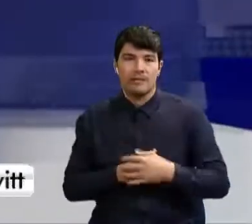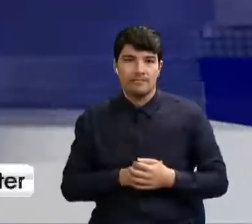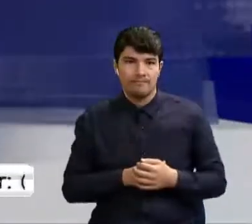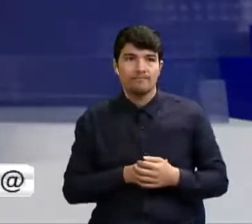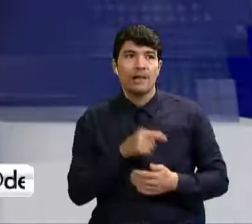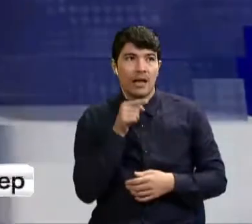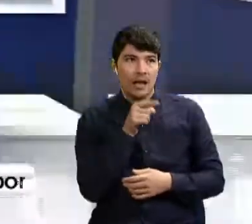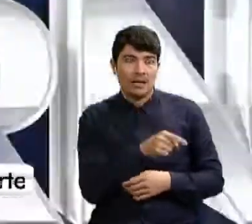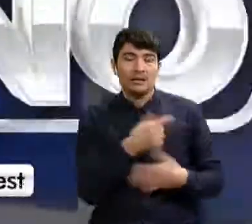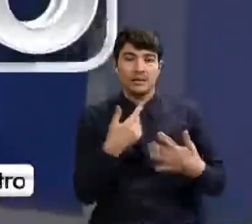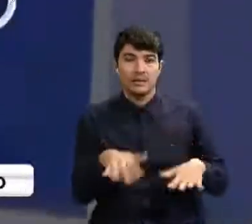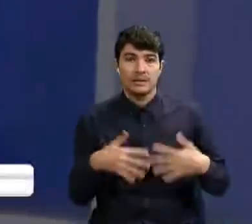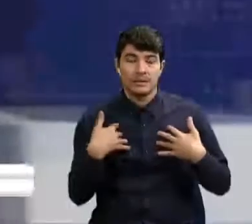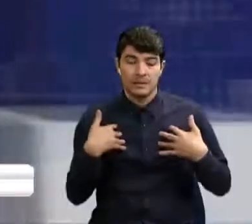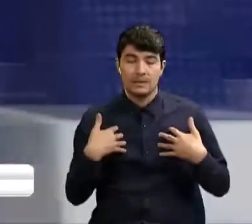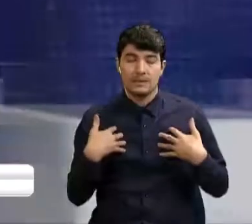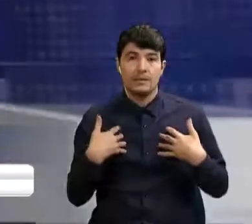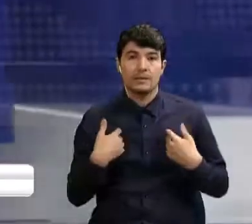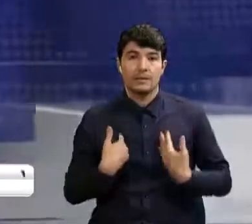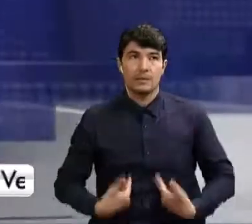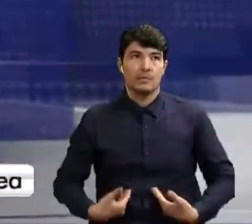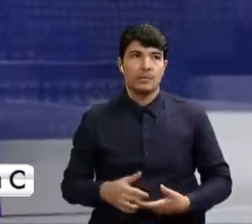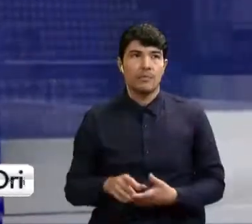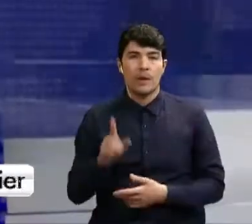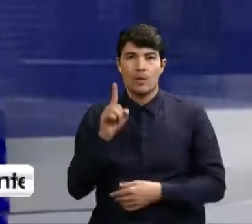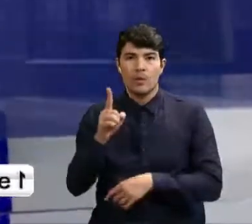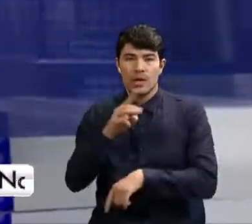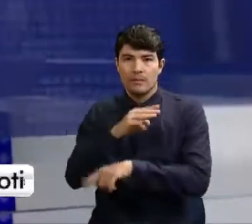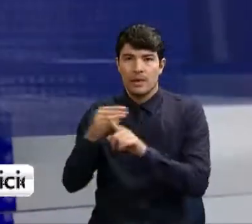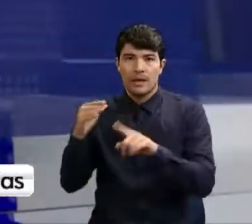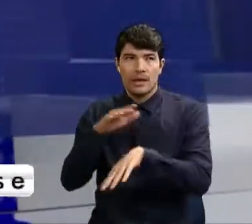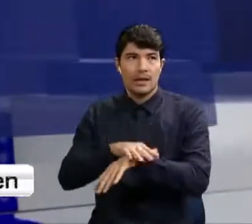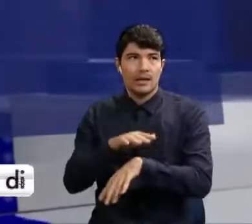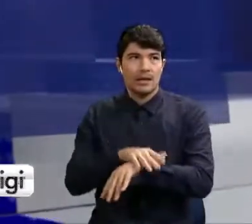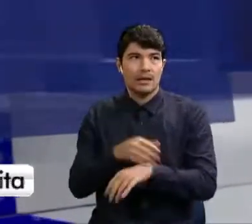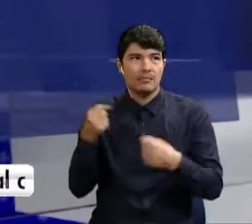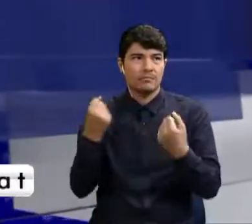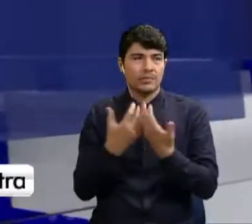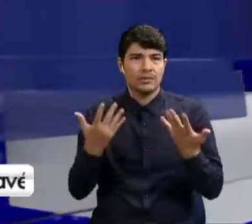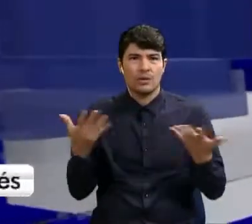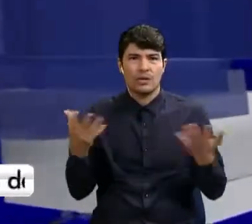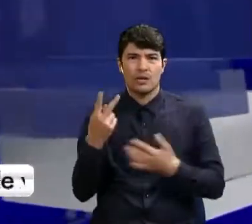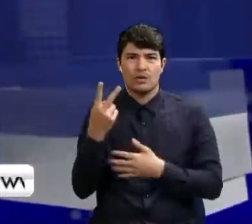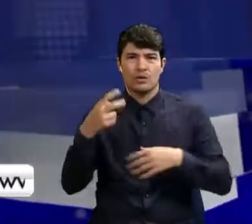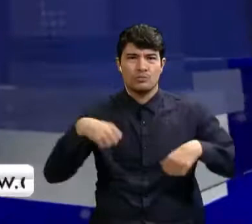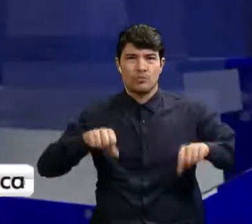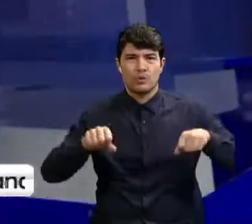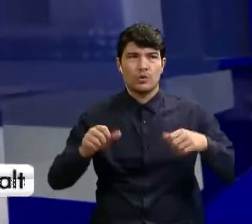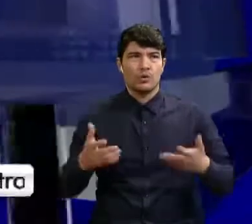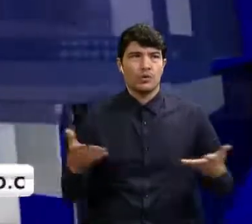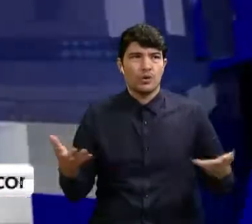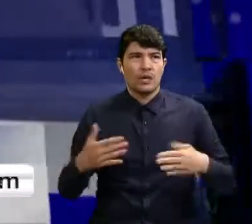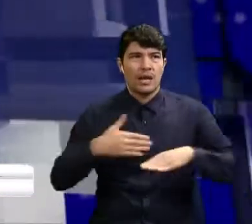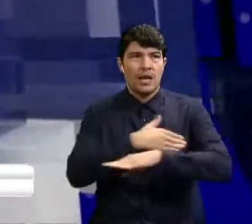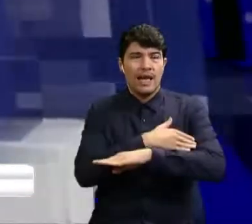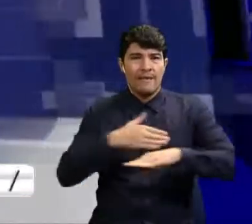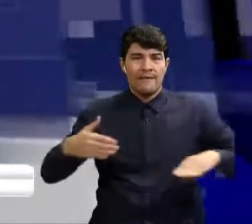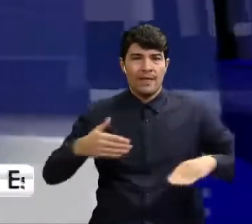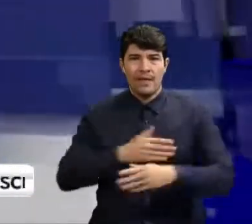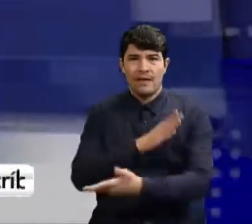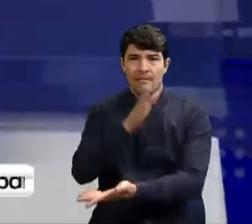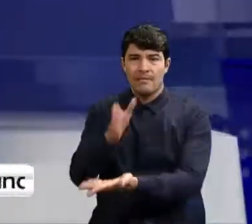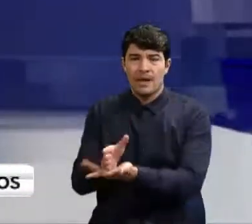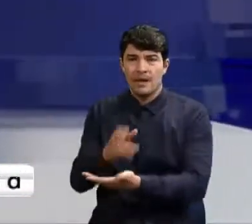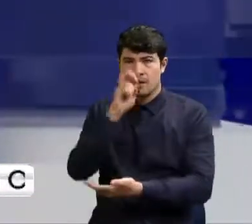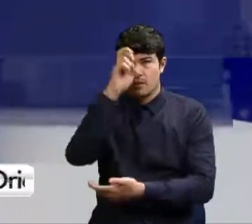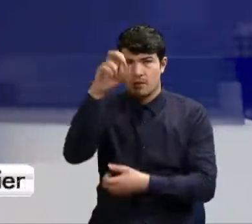heridas de consideración domingo una y treinta de la tarde aparatoso accidente entre dos motocicletas sobre la vía que conduce al